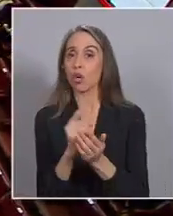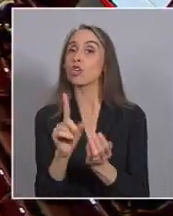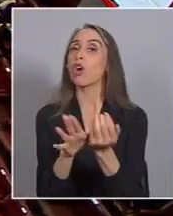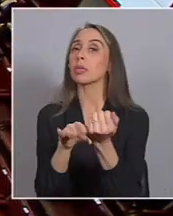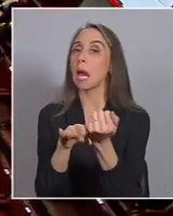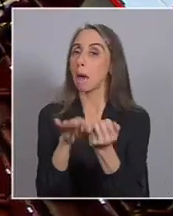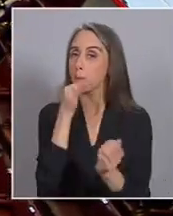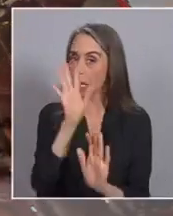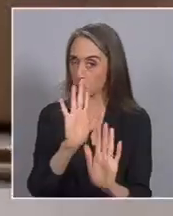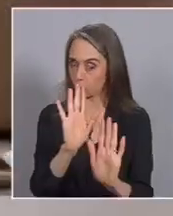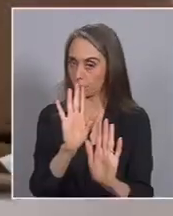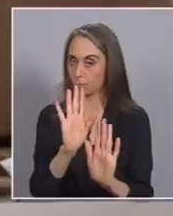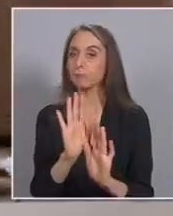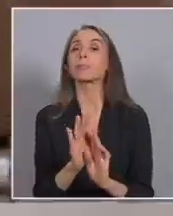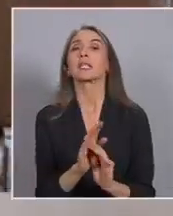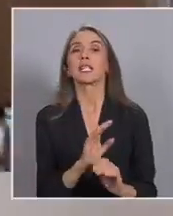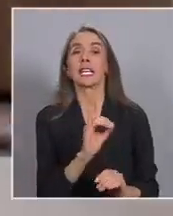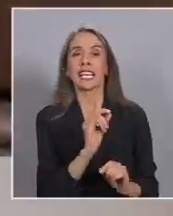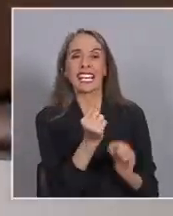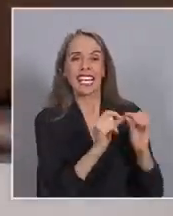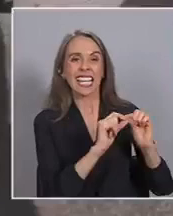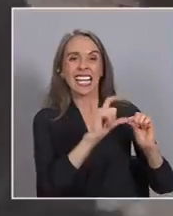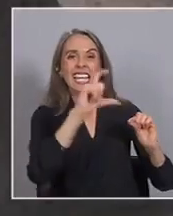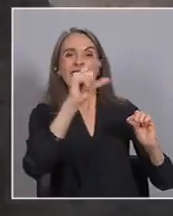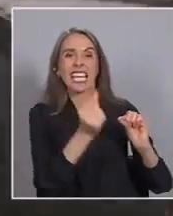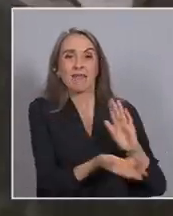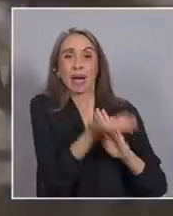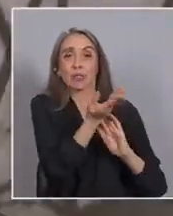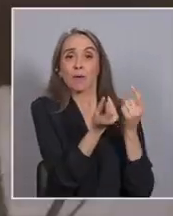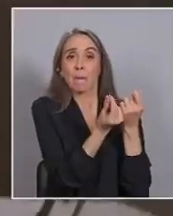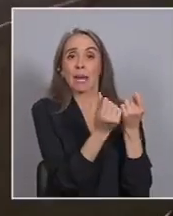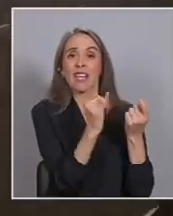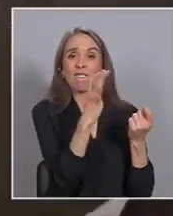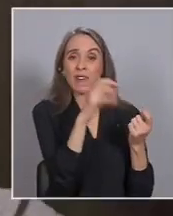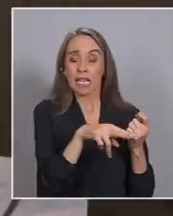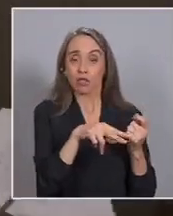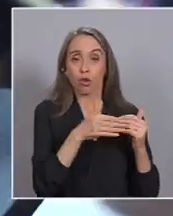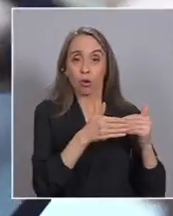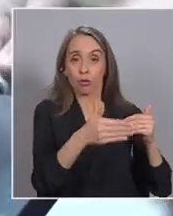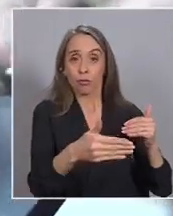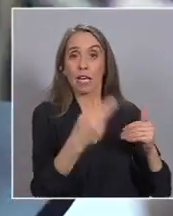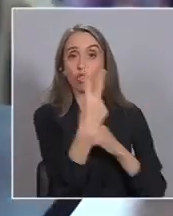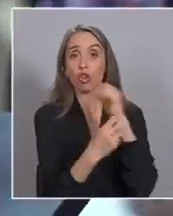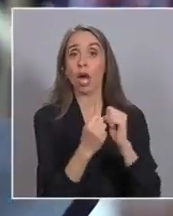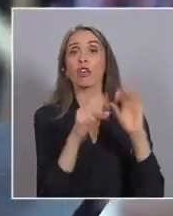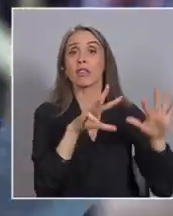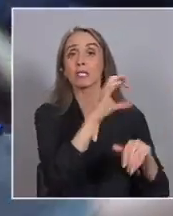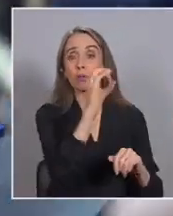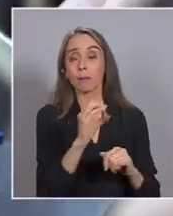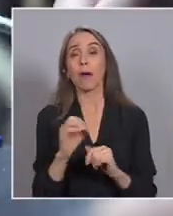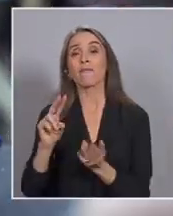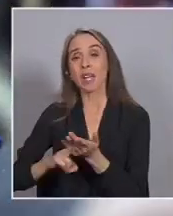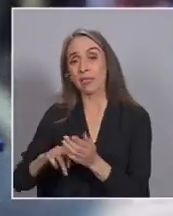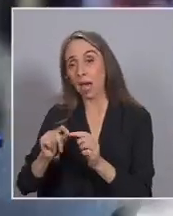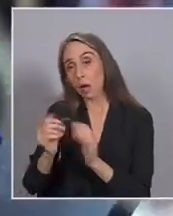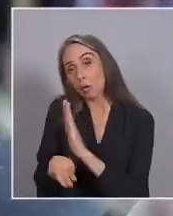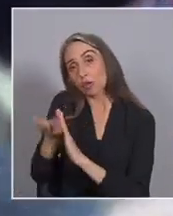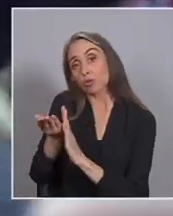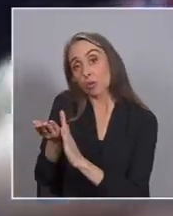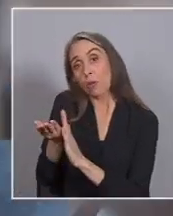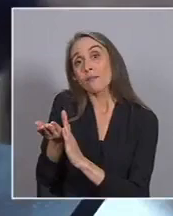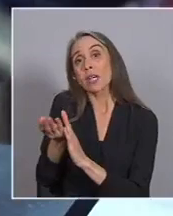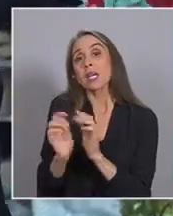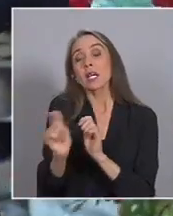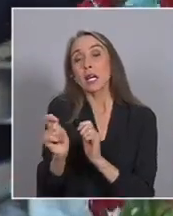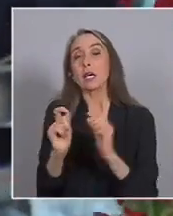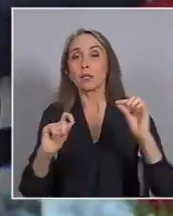trampa, porque al ser la inflación proyectada durante este periodo de un 19%, el aumento real será igualmente